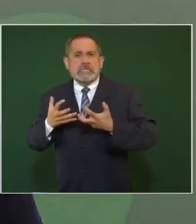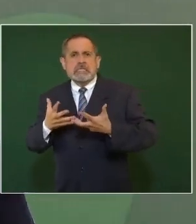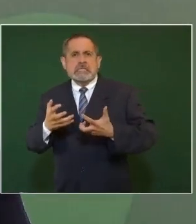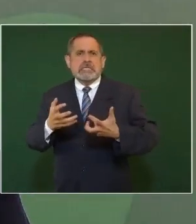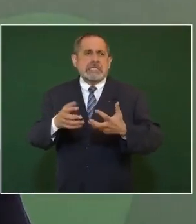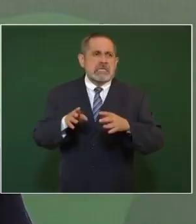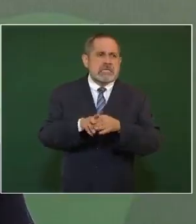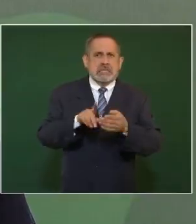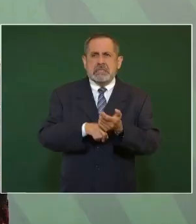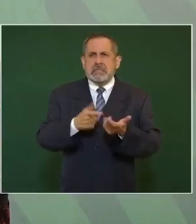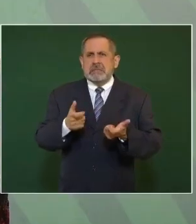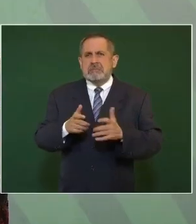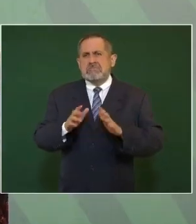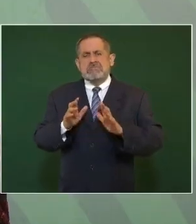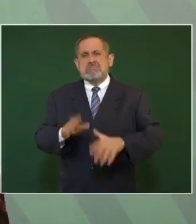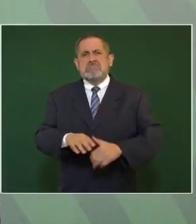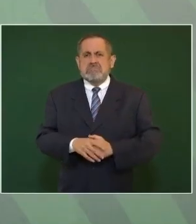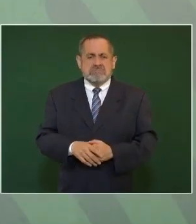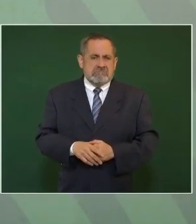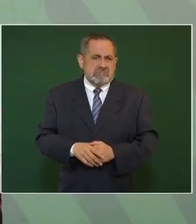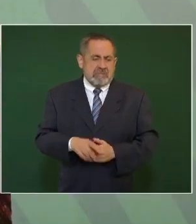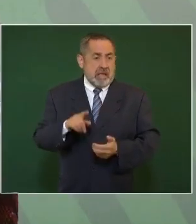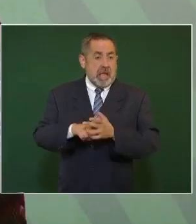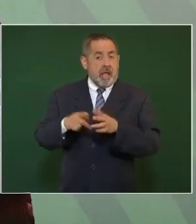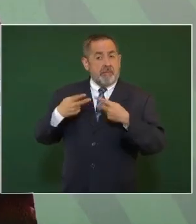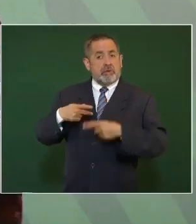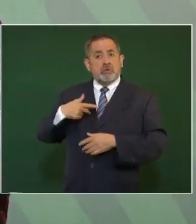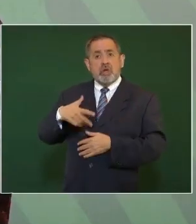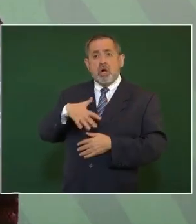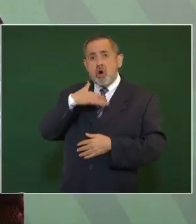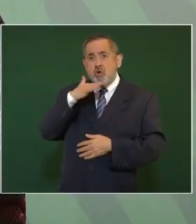dinero. El corrupto